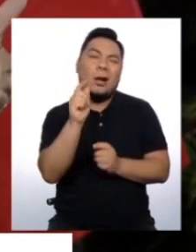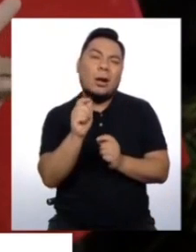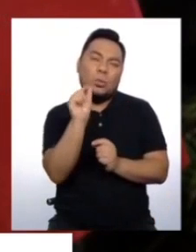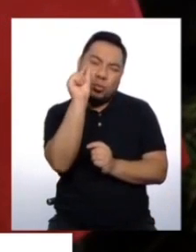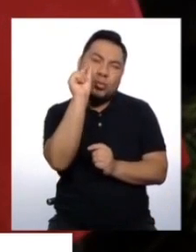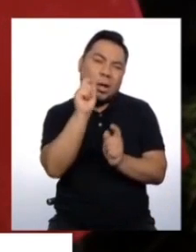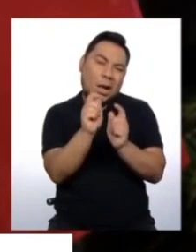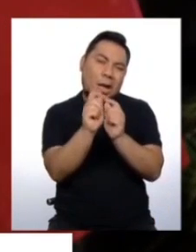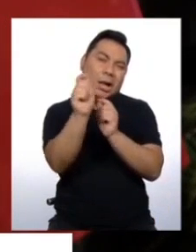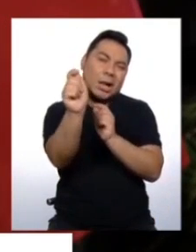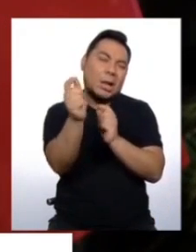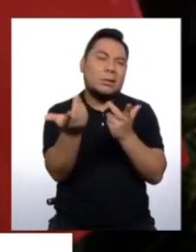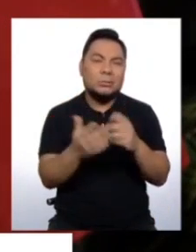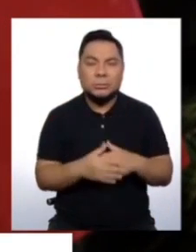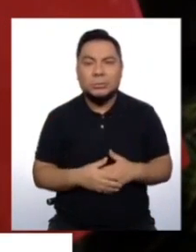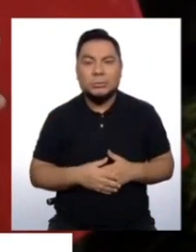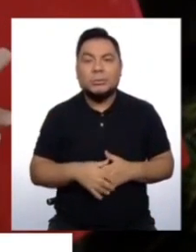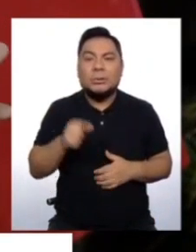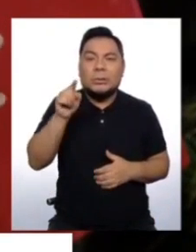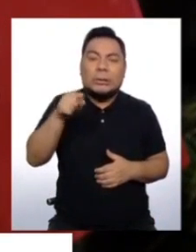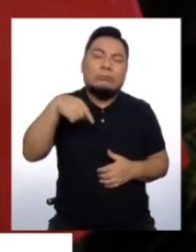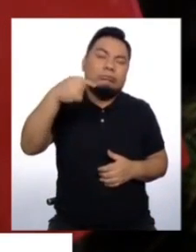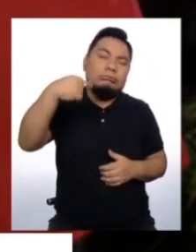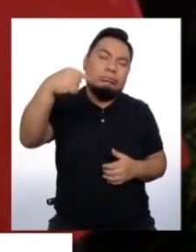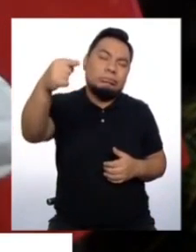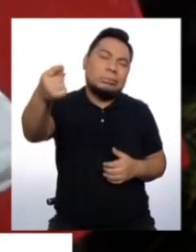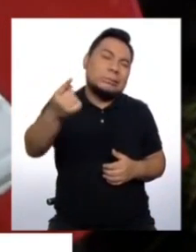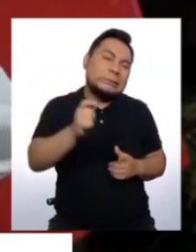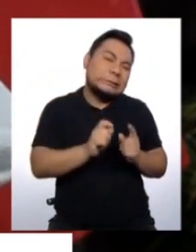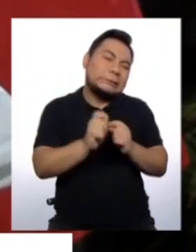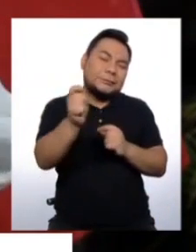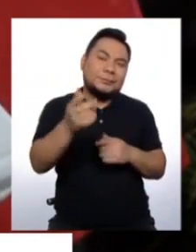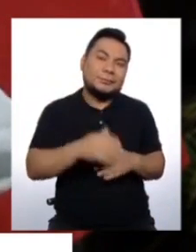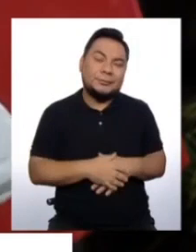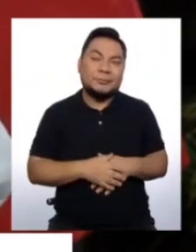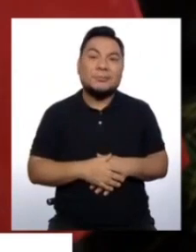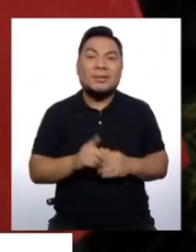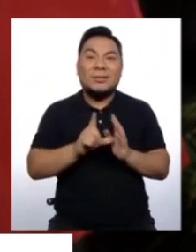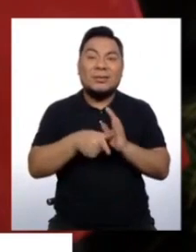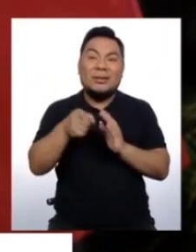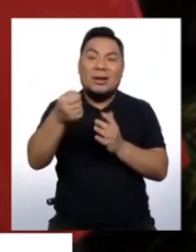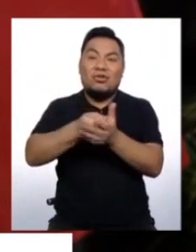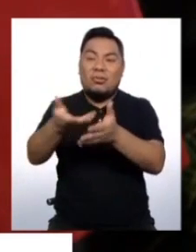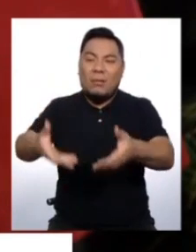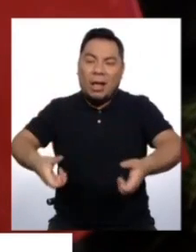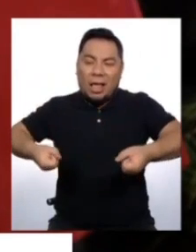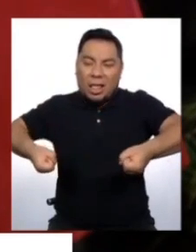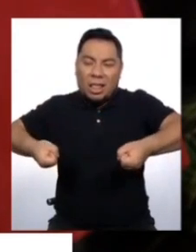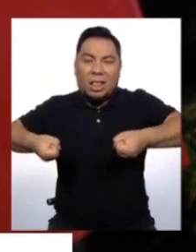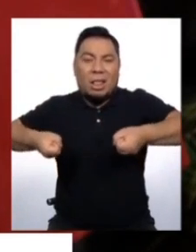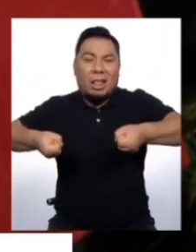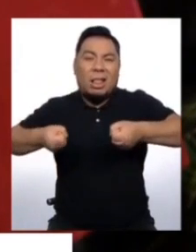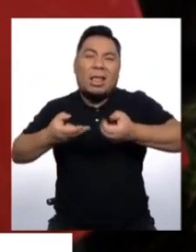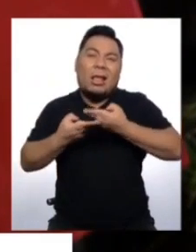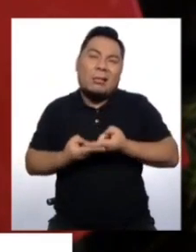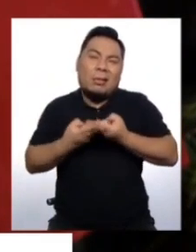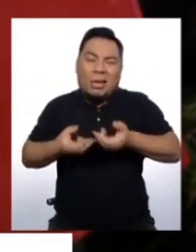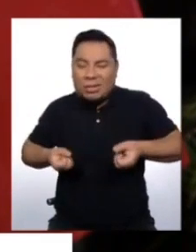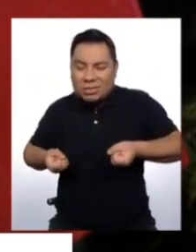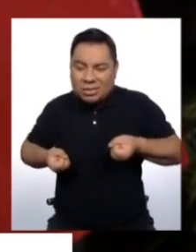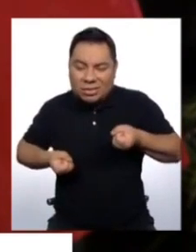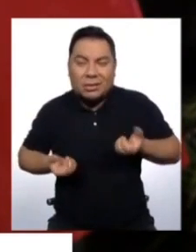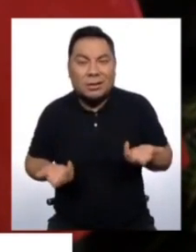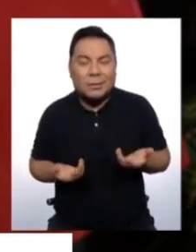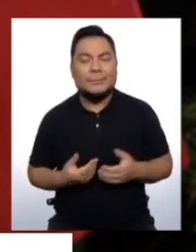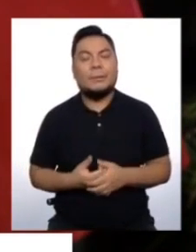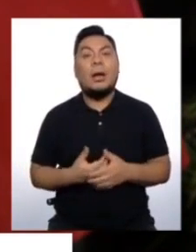quizás a una distancia considerable. Y luego tengo que venir cargando peso. Entonces estamos permitiendo a